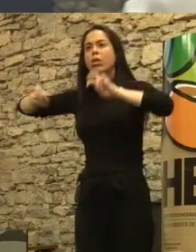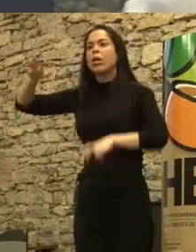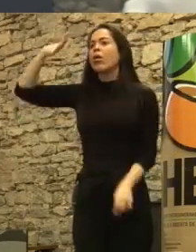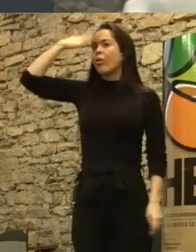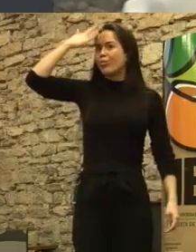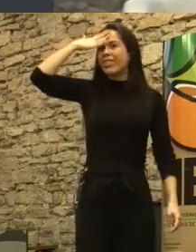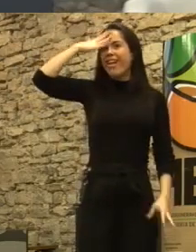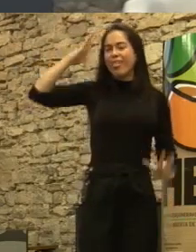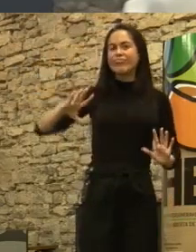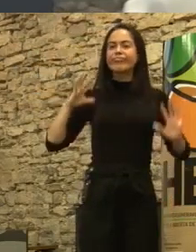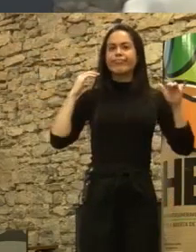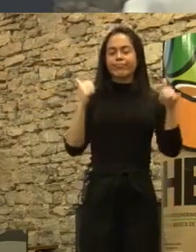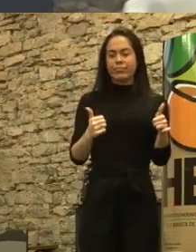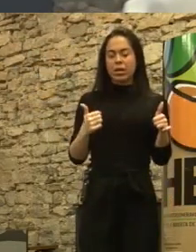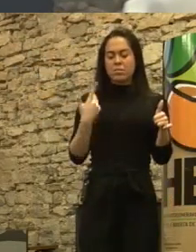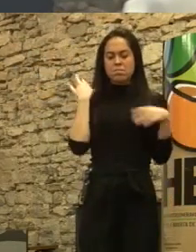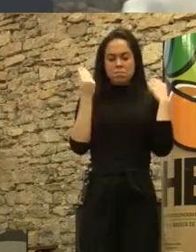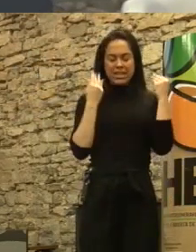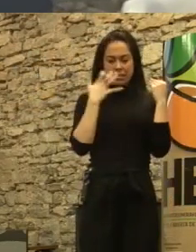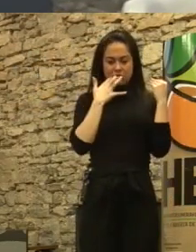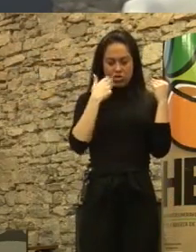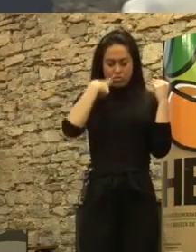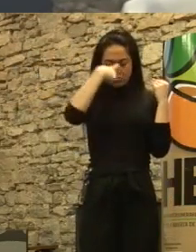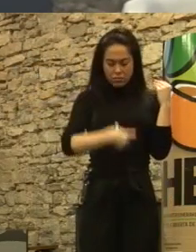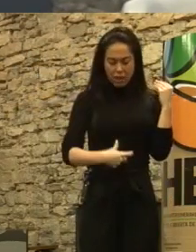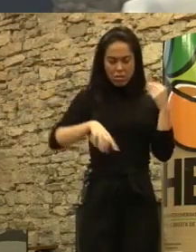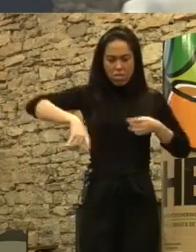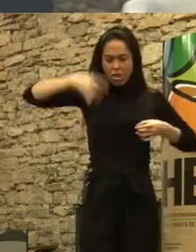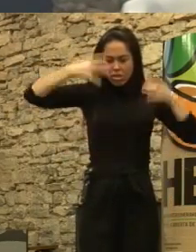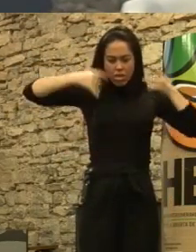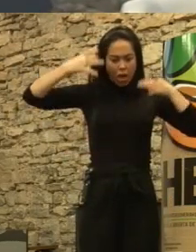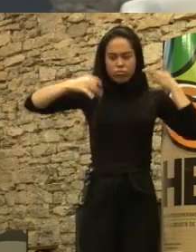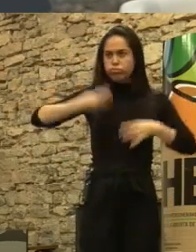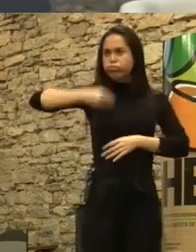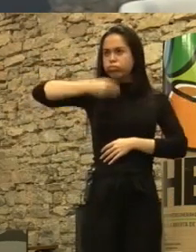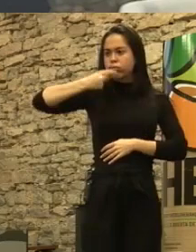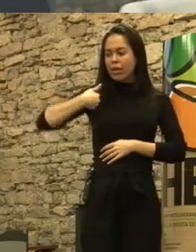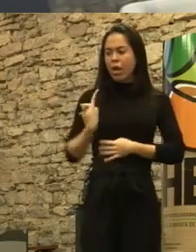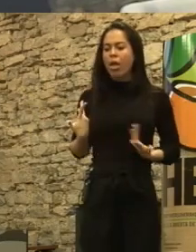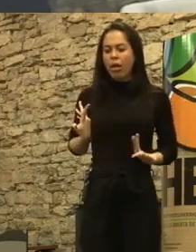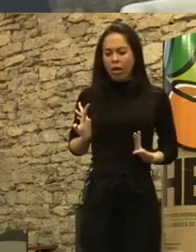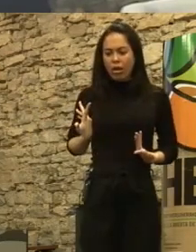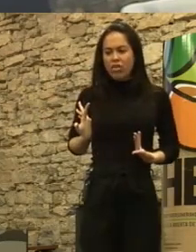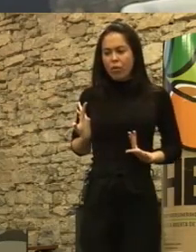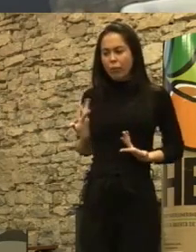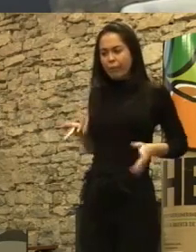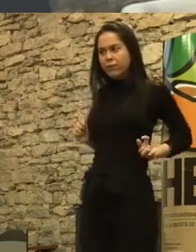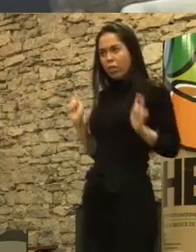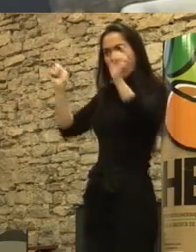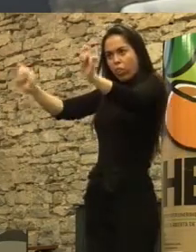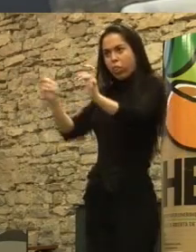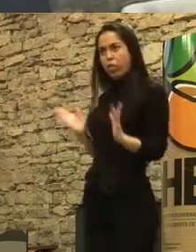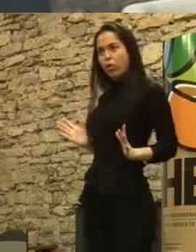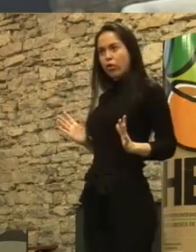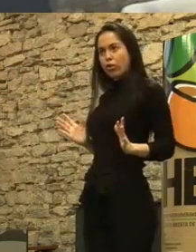precisamente emprendedora. Dijo, si yo tengo una idea muy buena para intervenir socialmente de forma eficaz y se la doy en mano a